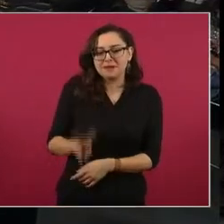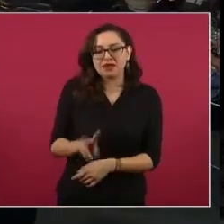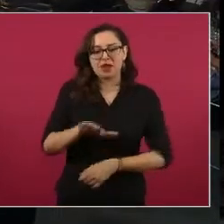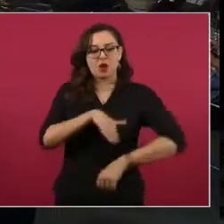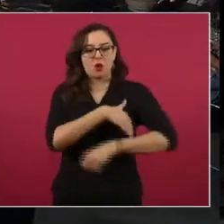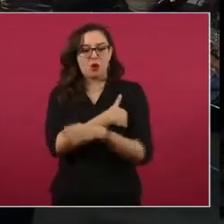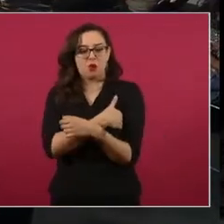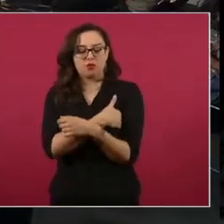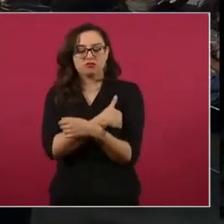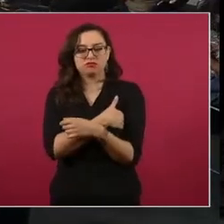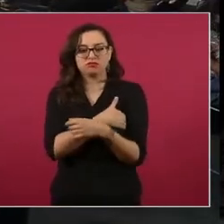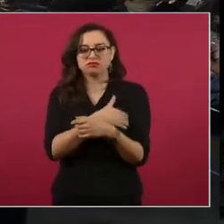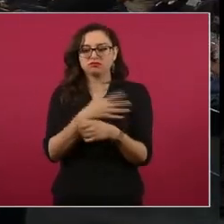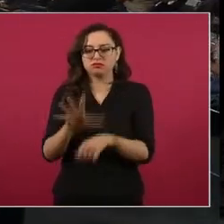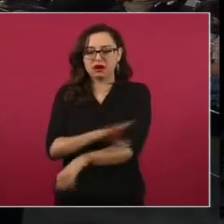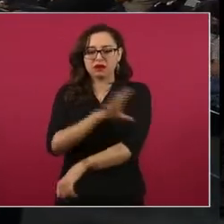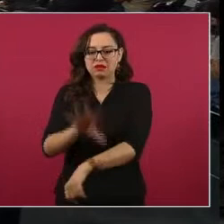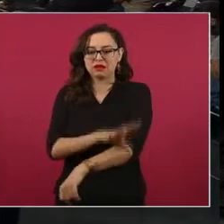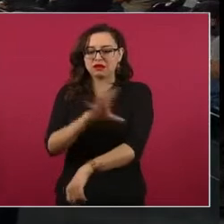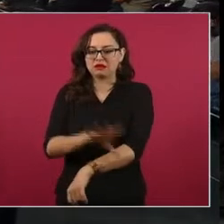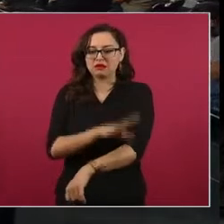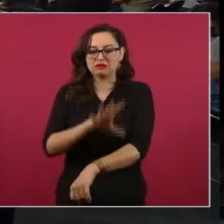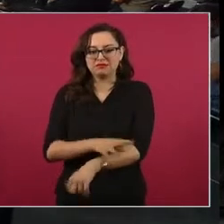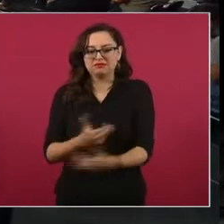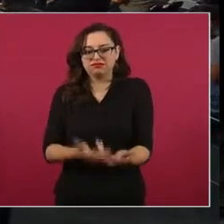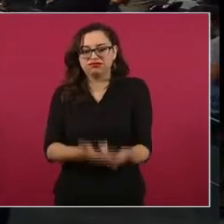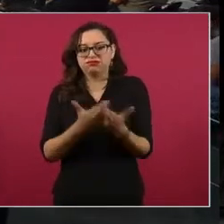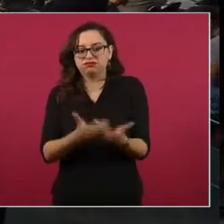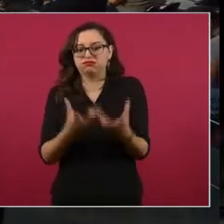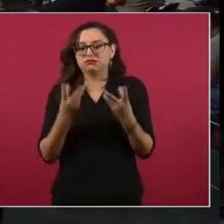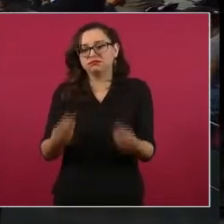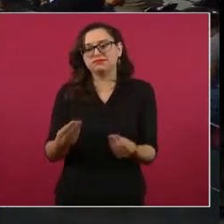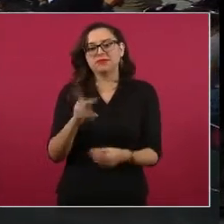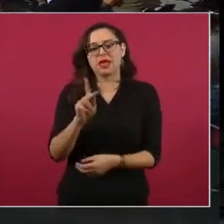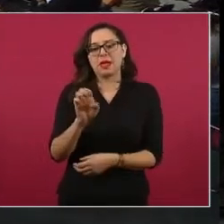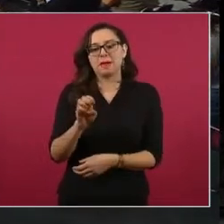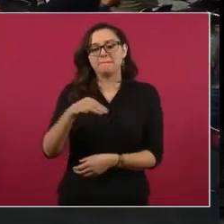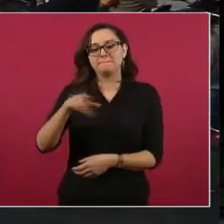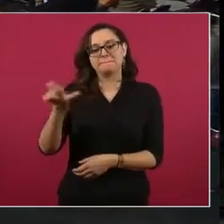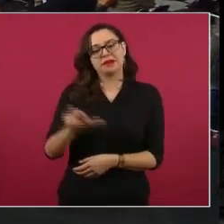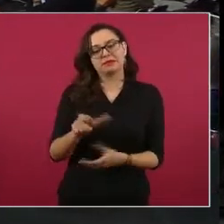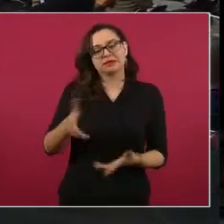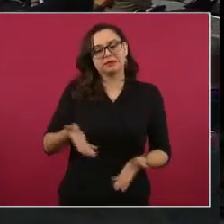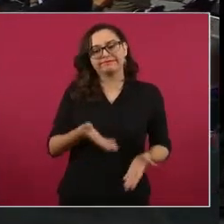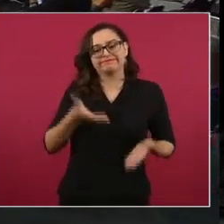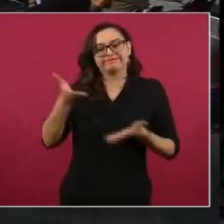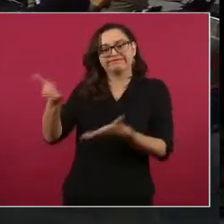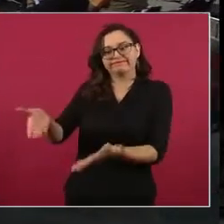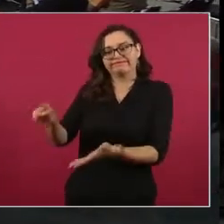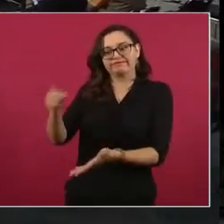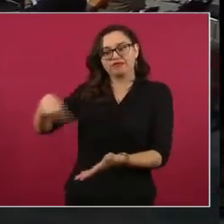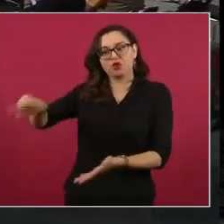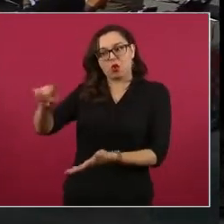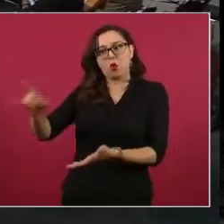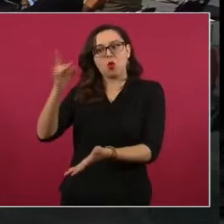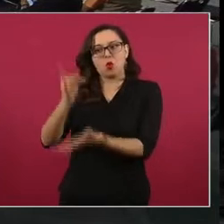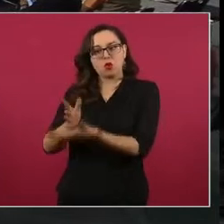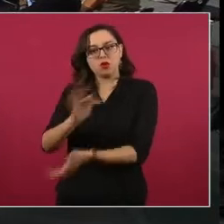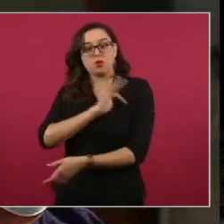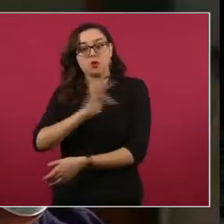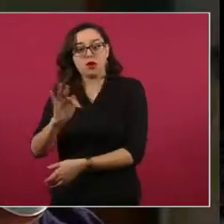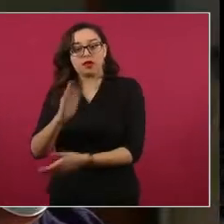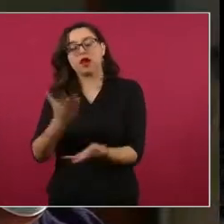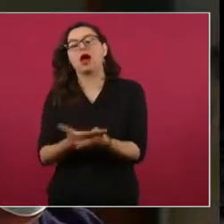esto pues es petróleos mexicanos pemex entonces ahora se dice que la cree está ya preparando pues este cambio en la